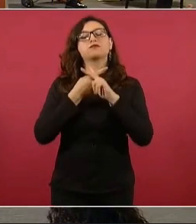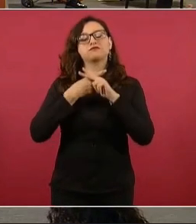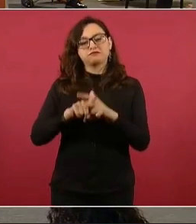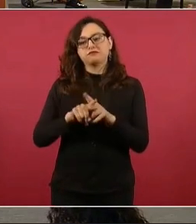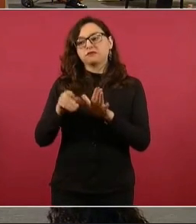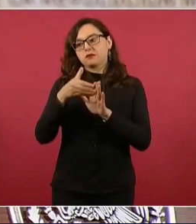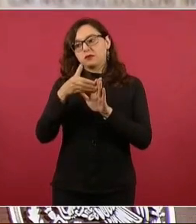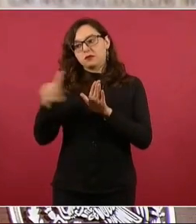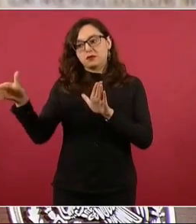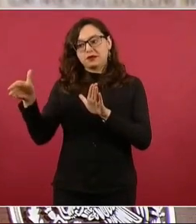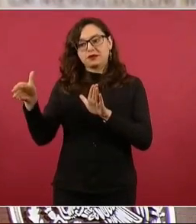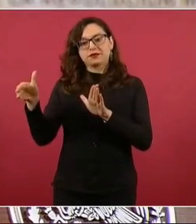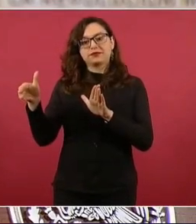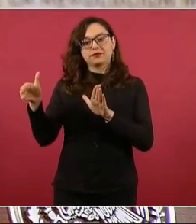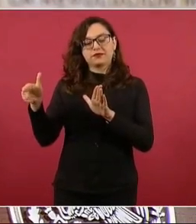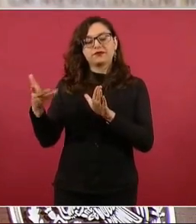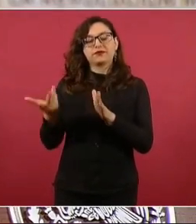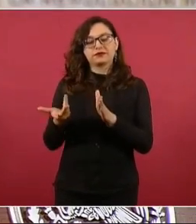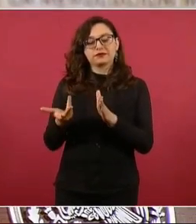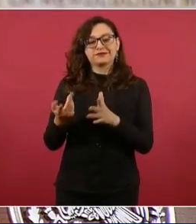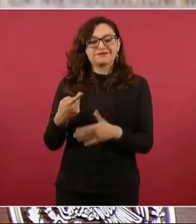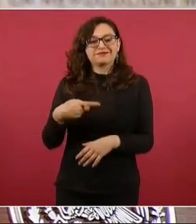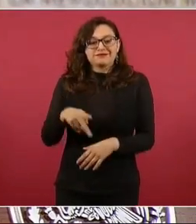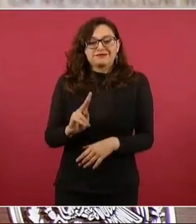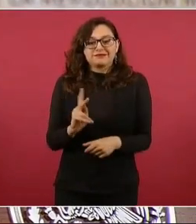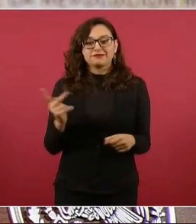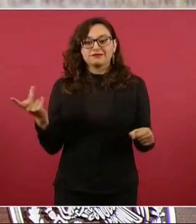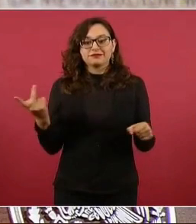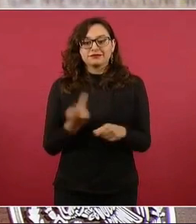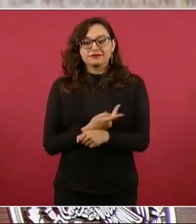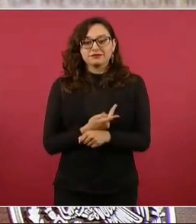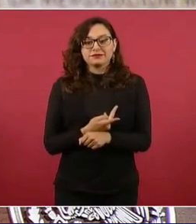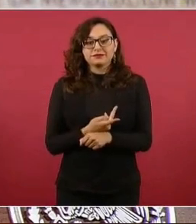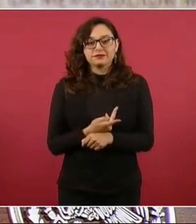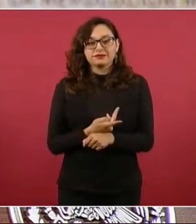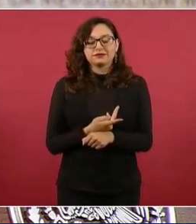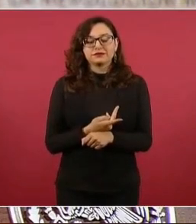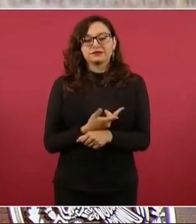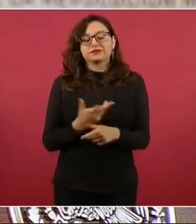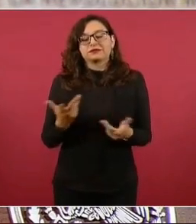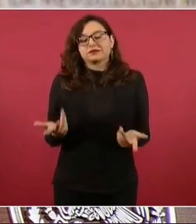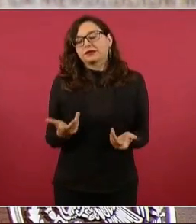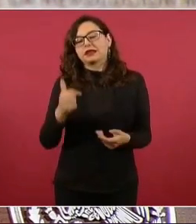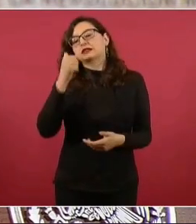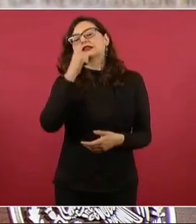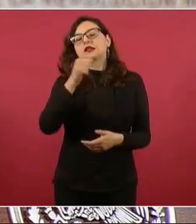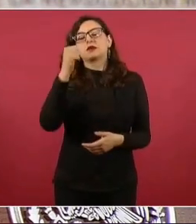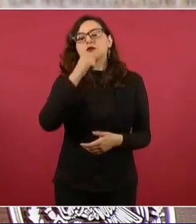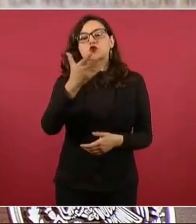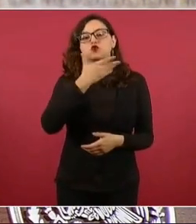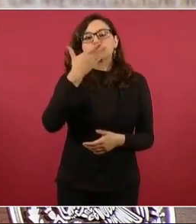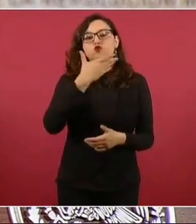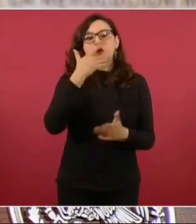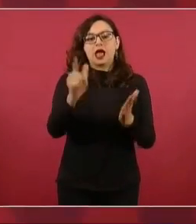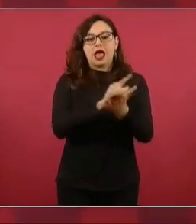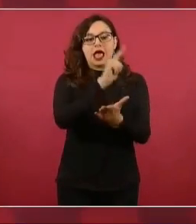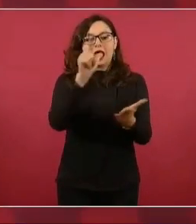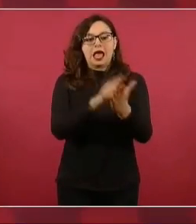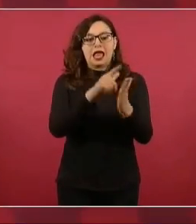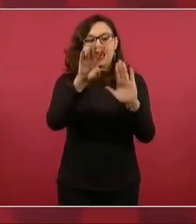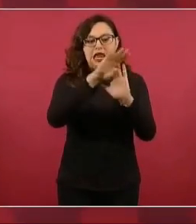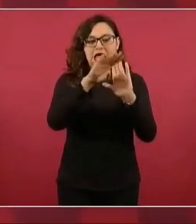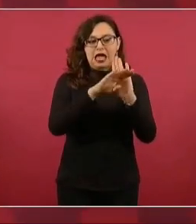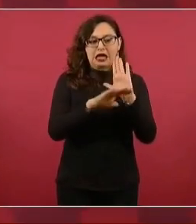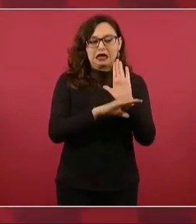Pero también, como suele suceder, una cosa son las leyes y otra cosa es